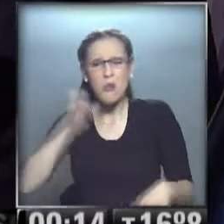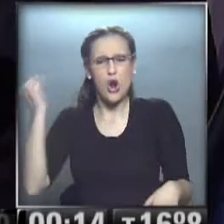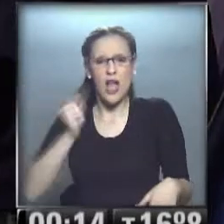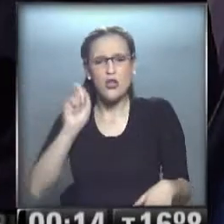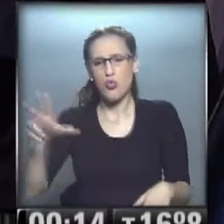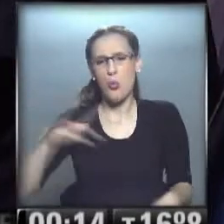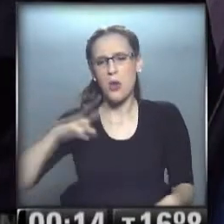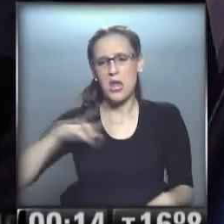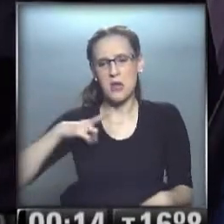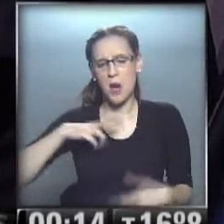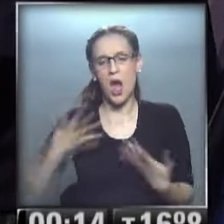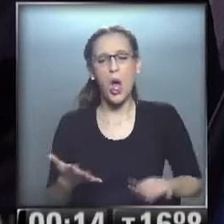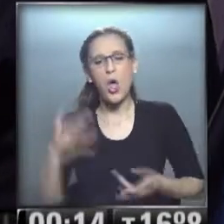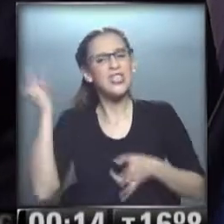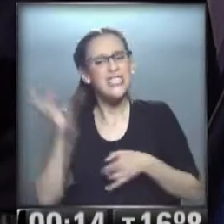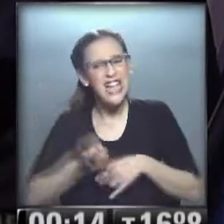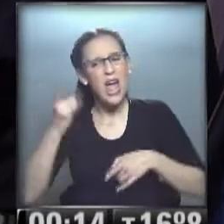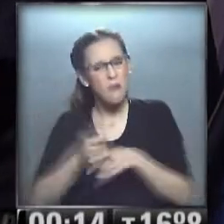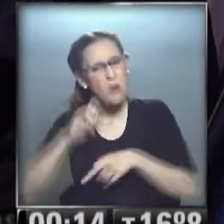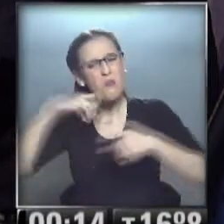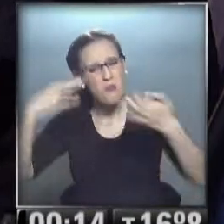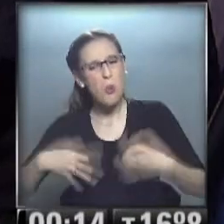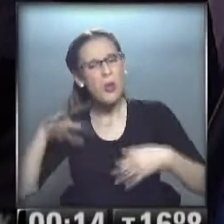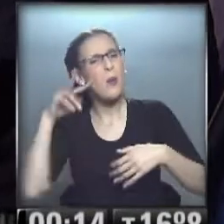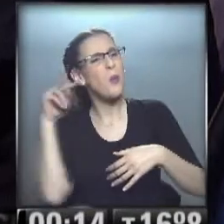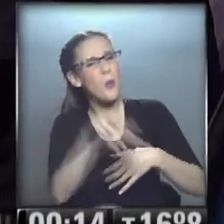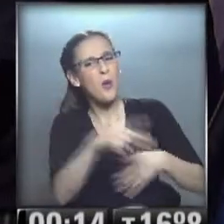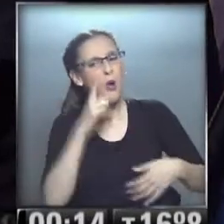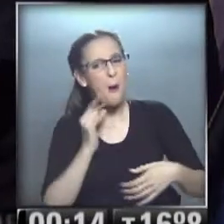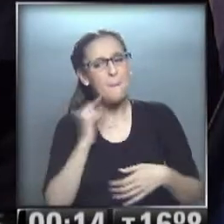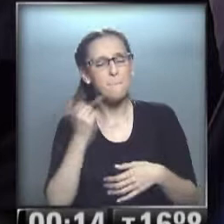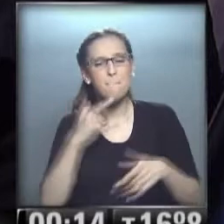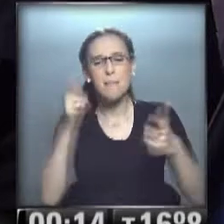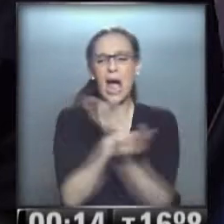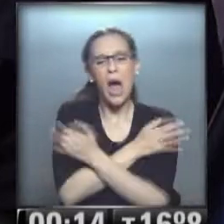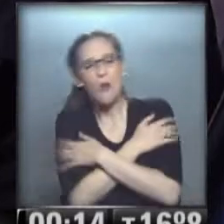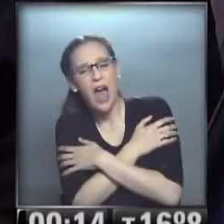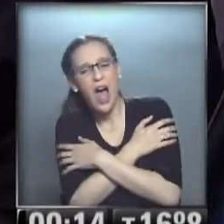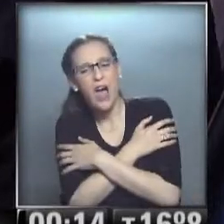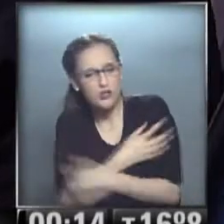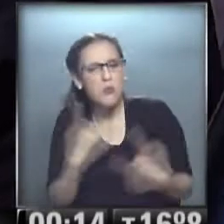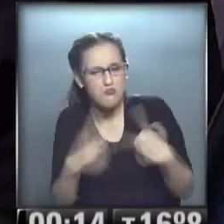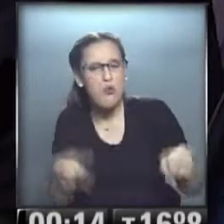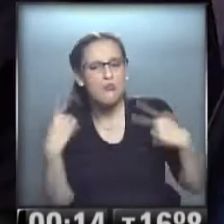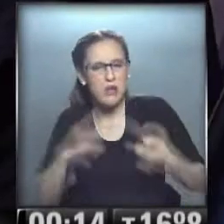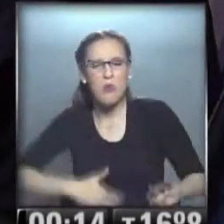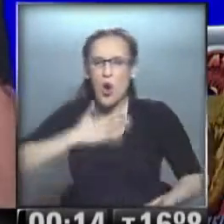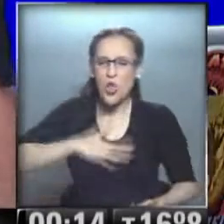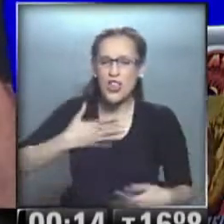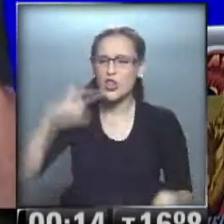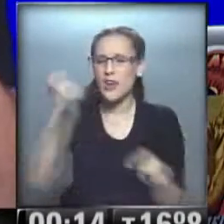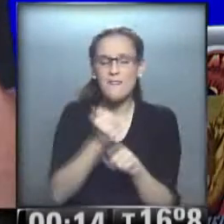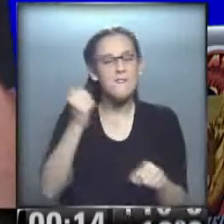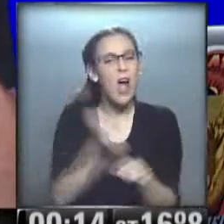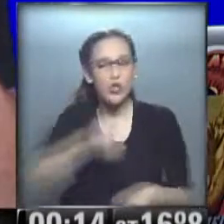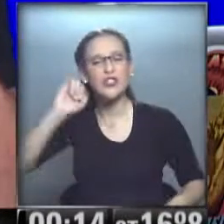que hay que aprovechar y ir a verlo. Siempre es bueno ir a verlo a Palo y en este momento presenta un disco. Y así como se lo ve, ¿no? Muy contento con el laburo. Está muy contento